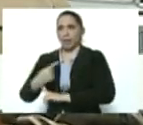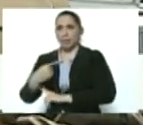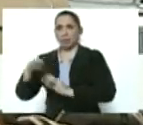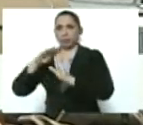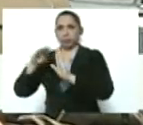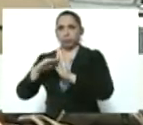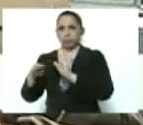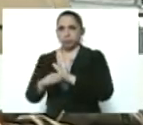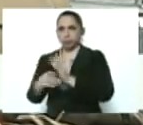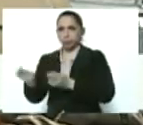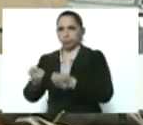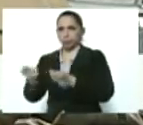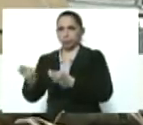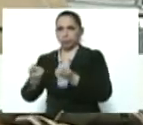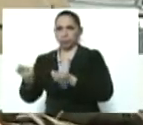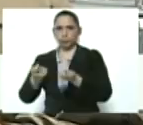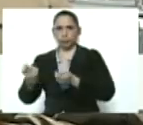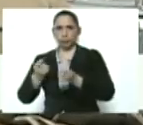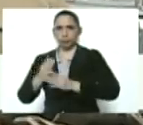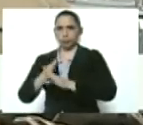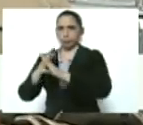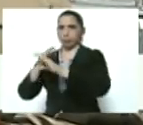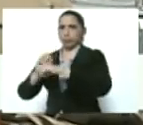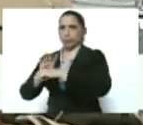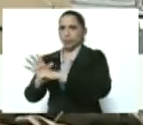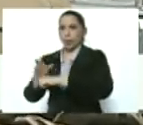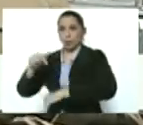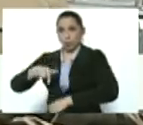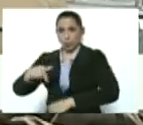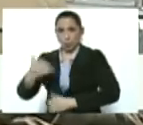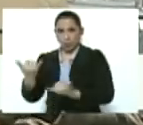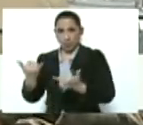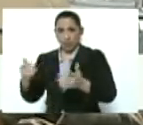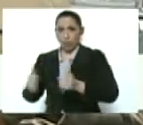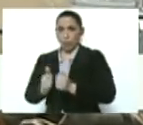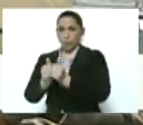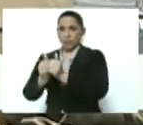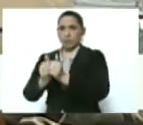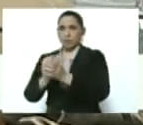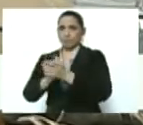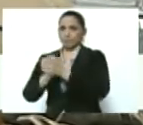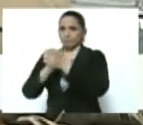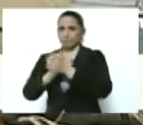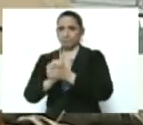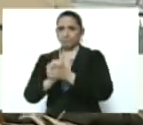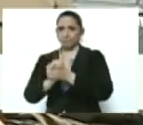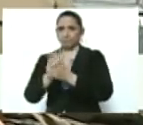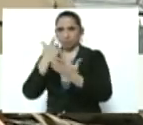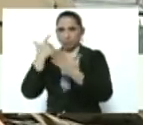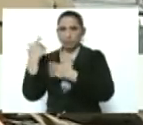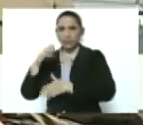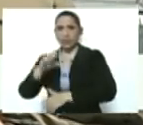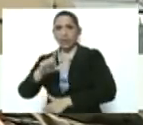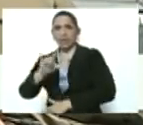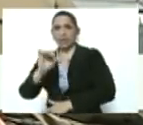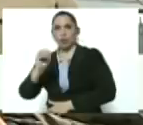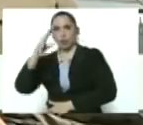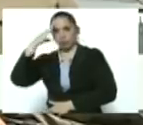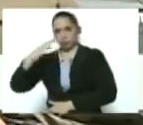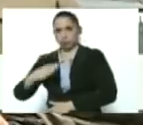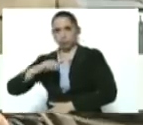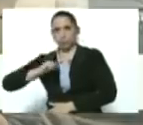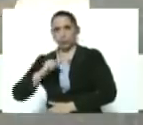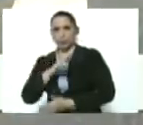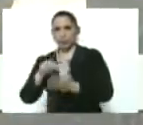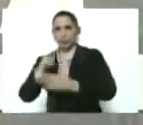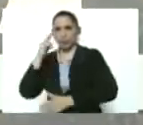manejo de la crisis del cómic 19 me encuentro en compañía del general de división en estrada paredes comandante de la policía